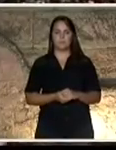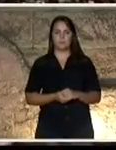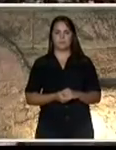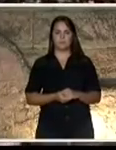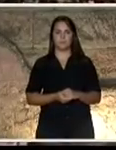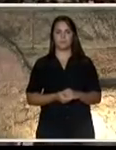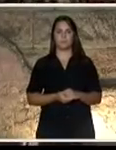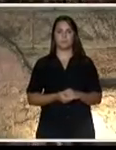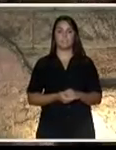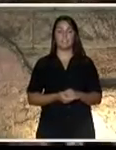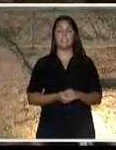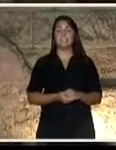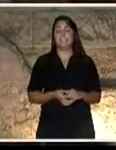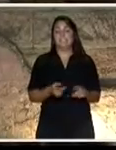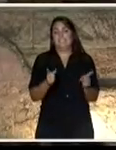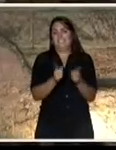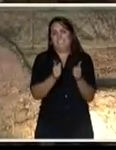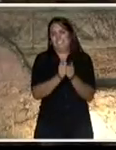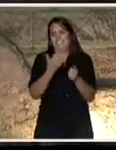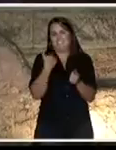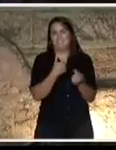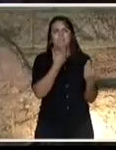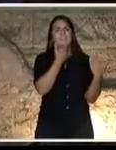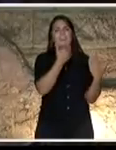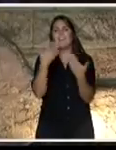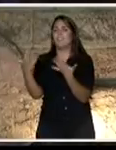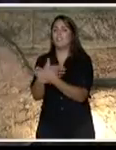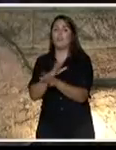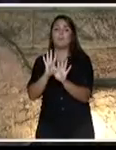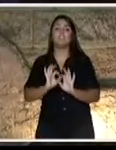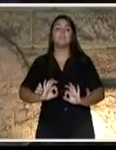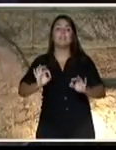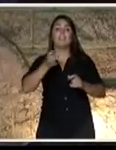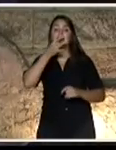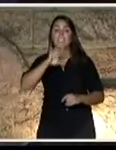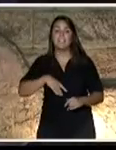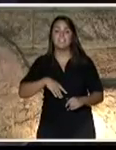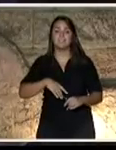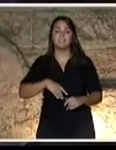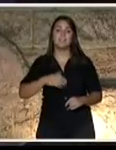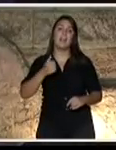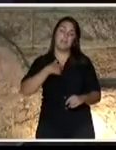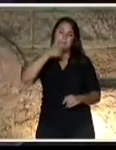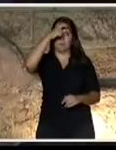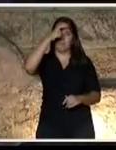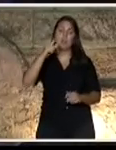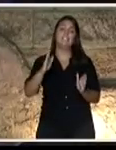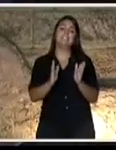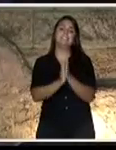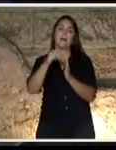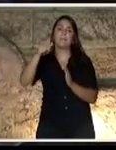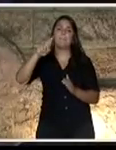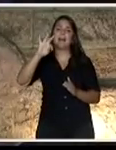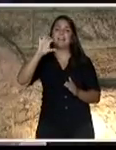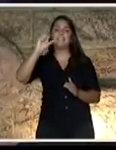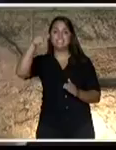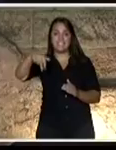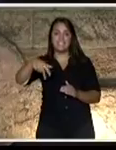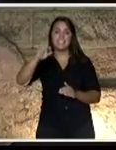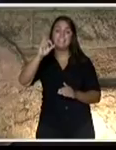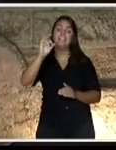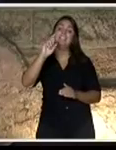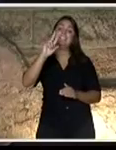Con brevedad, hoy doy las gracias a todos, pero especialmente a mi pueblo, San Martín de Trevejo. Es un pueblo que duerme